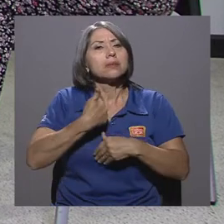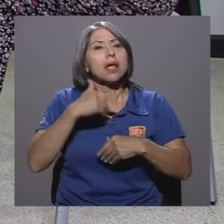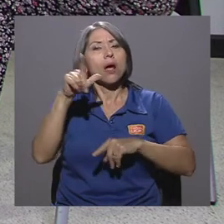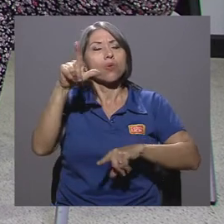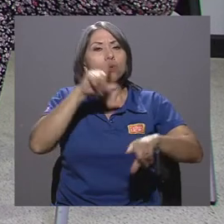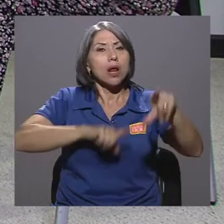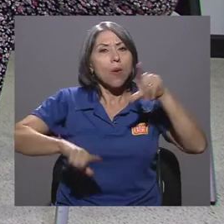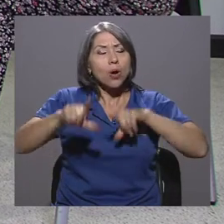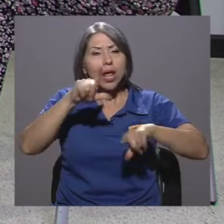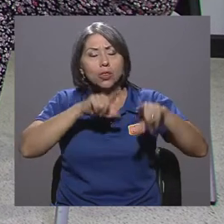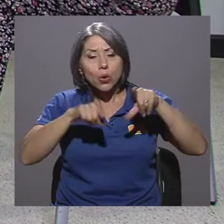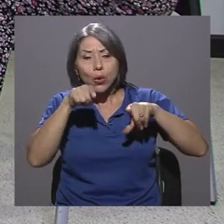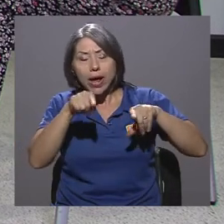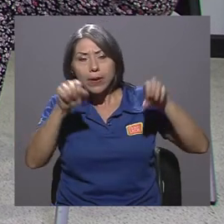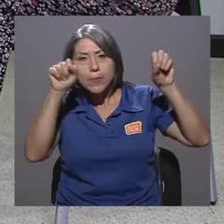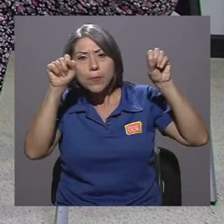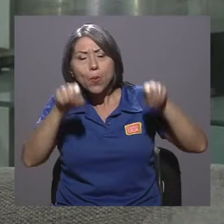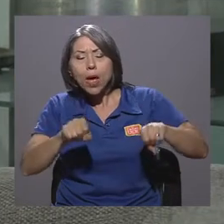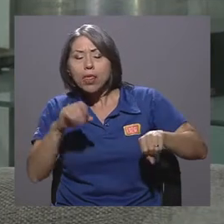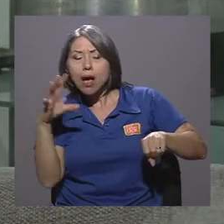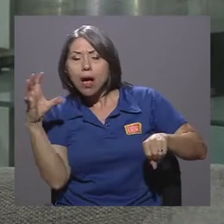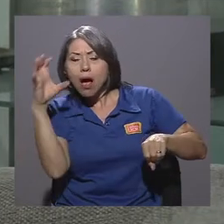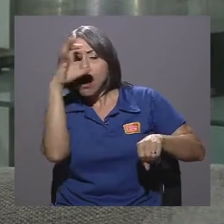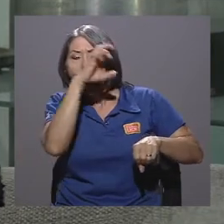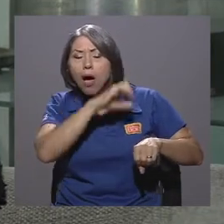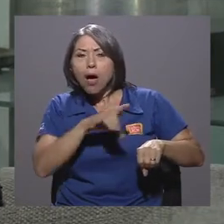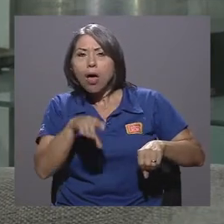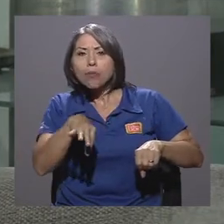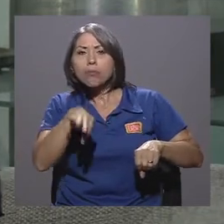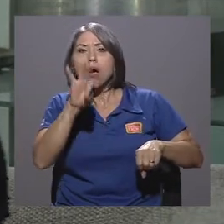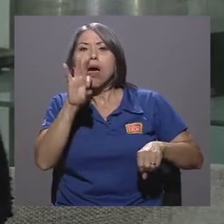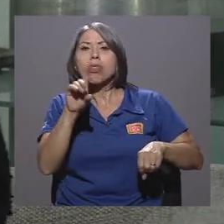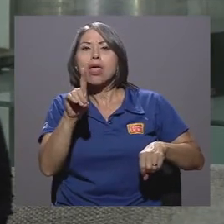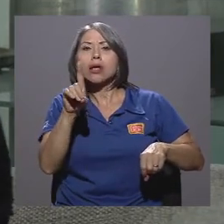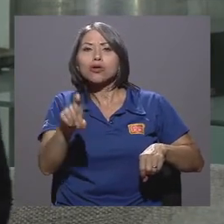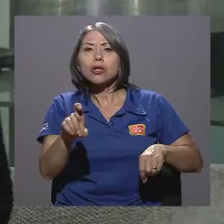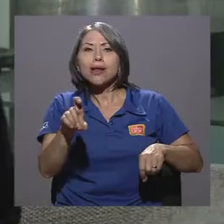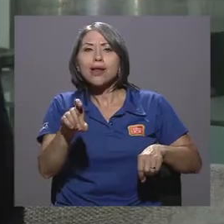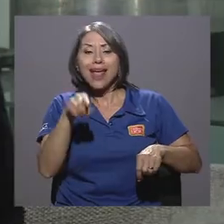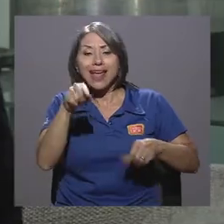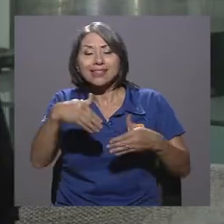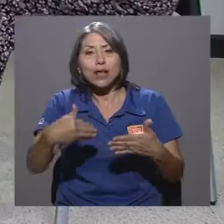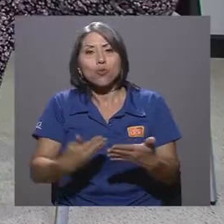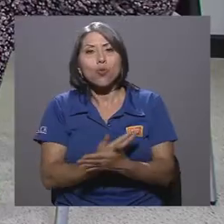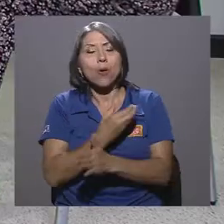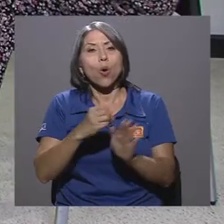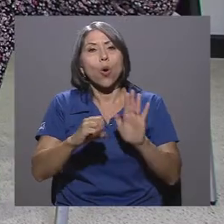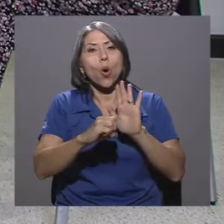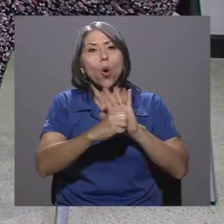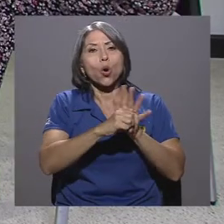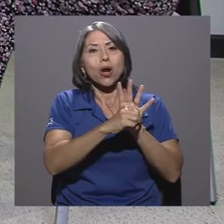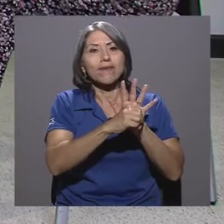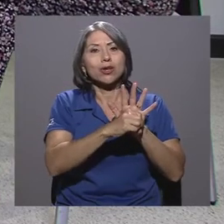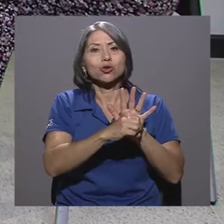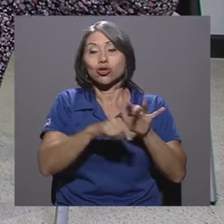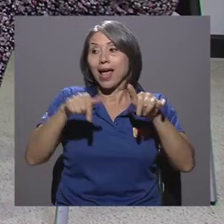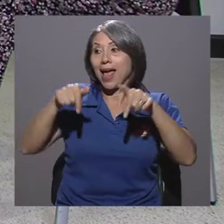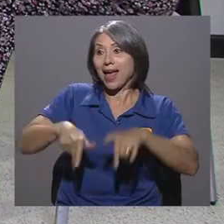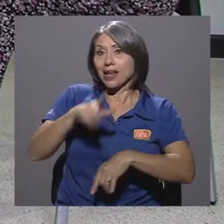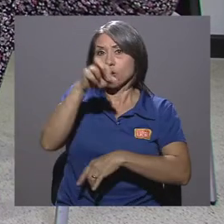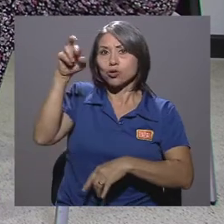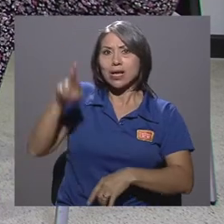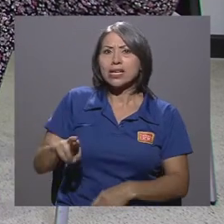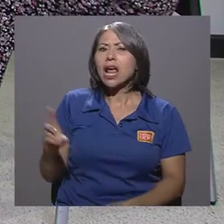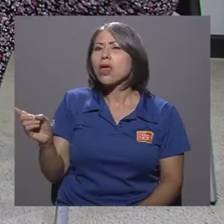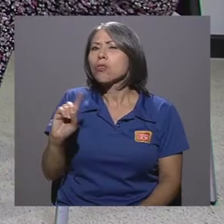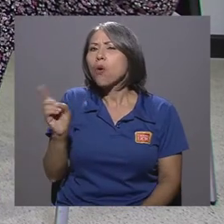sea capaz de diagnosticar el coronavirus, este nuevo coronavirus. En este caso, nosotros, perdón, en Costa Rica, ¿dónde